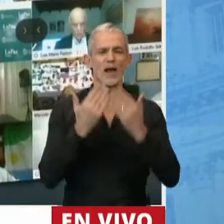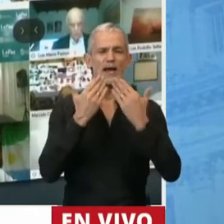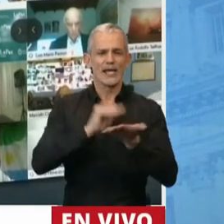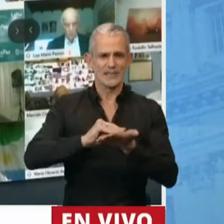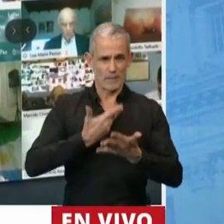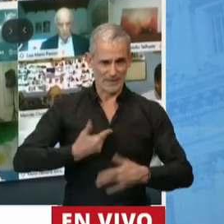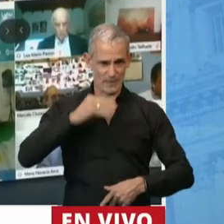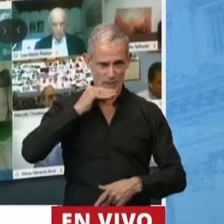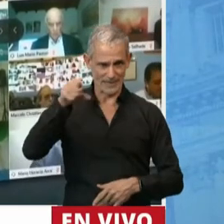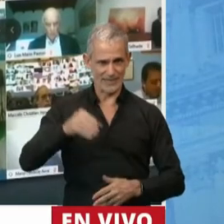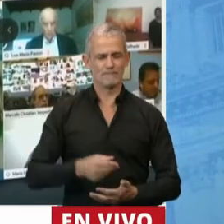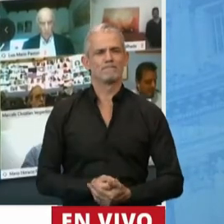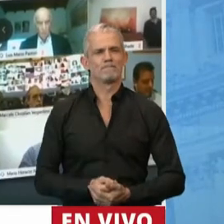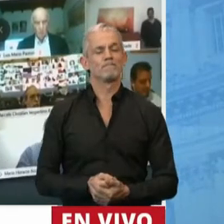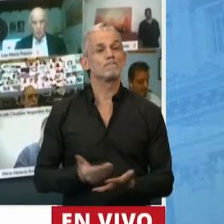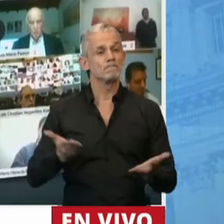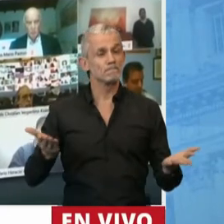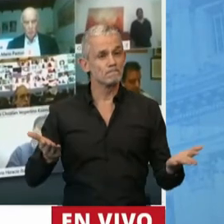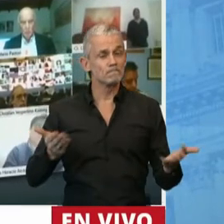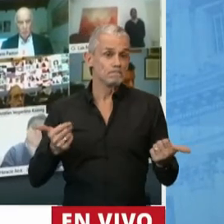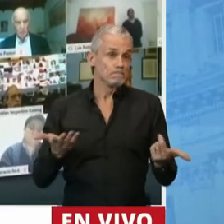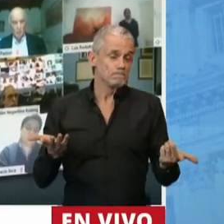Gracias, señor presidente. Bien,